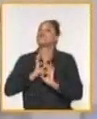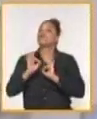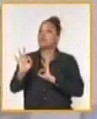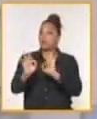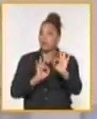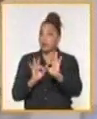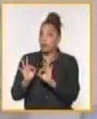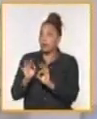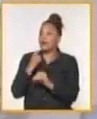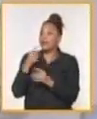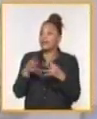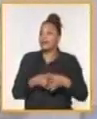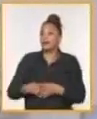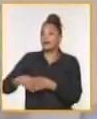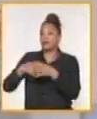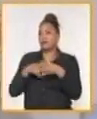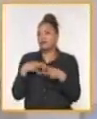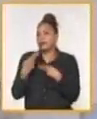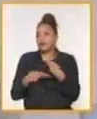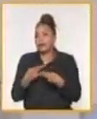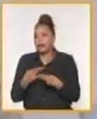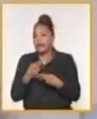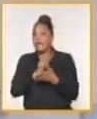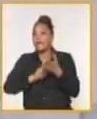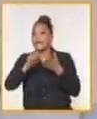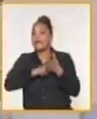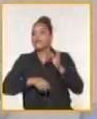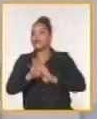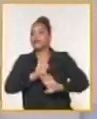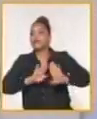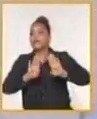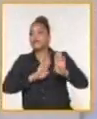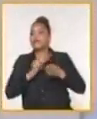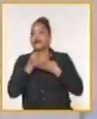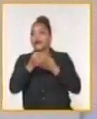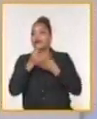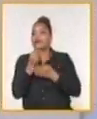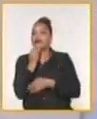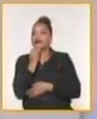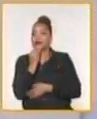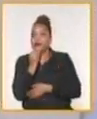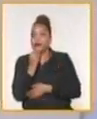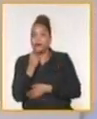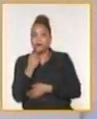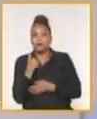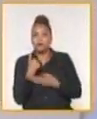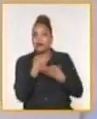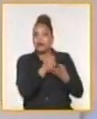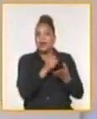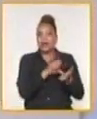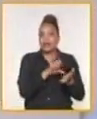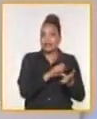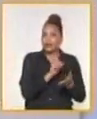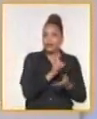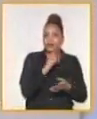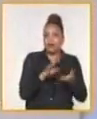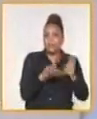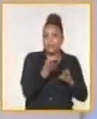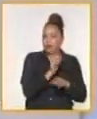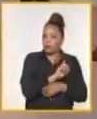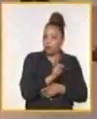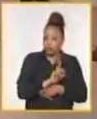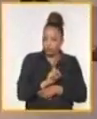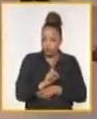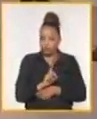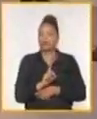porque Estados Unidos está haciendo todo un plan de defensa, no precisamente de salir a salvarlo a él. Gracias, Leonel,